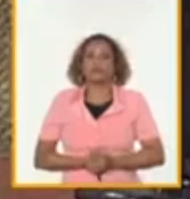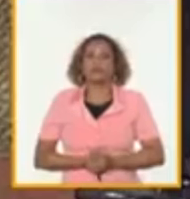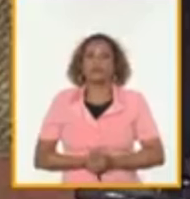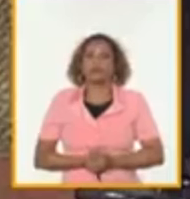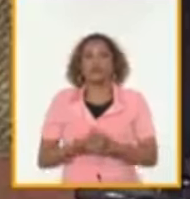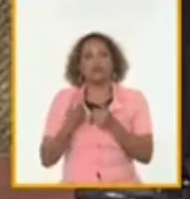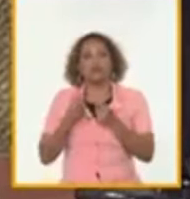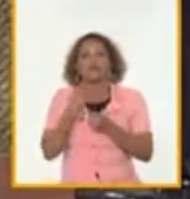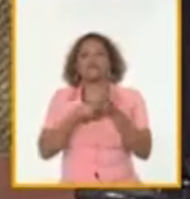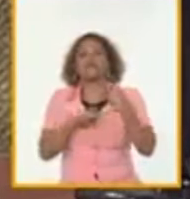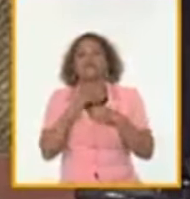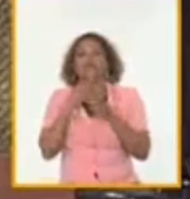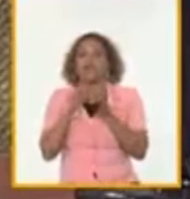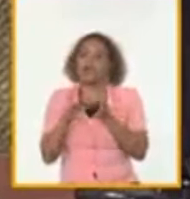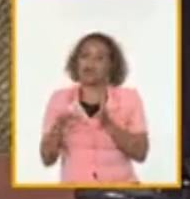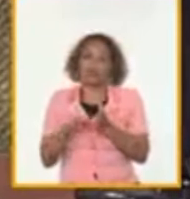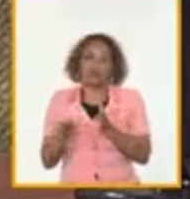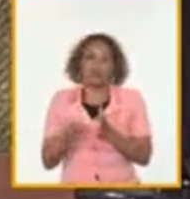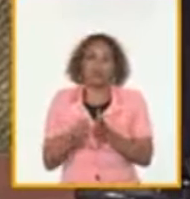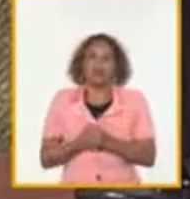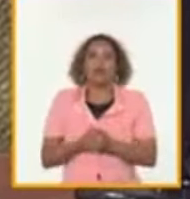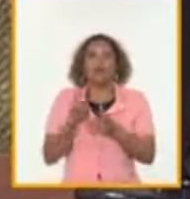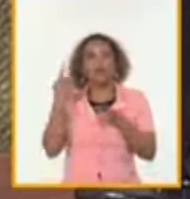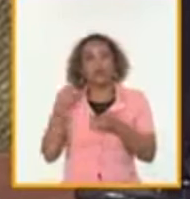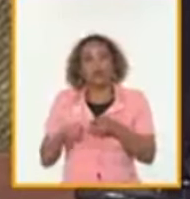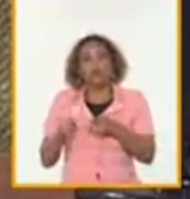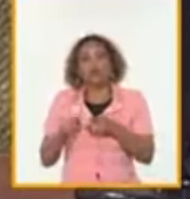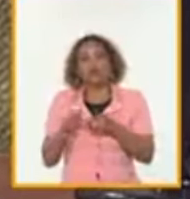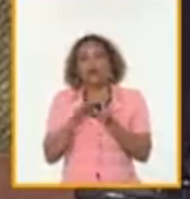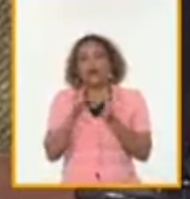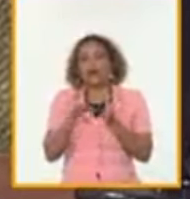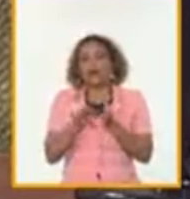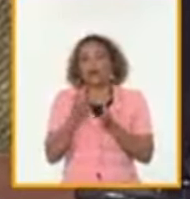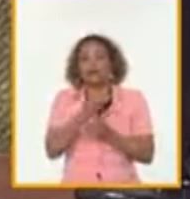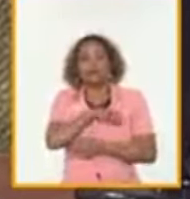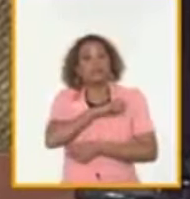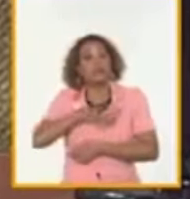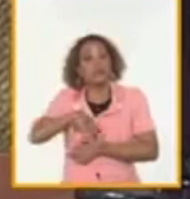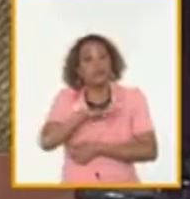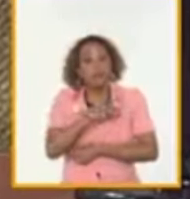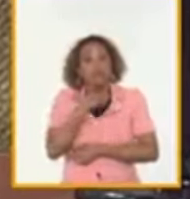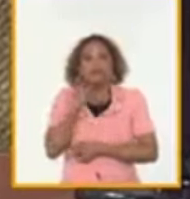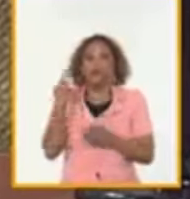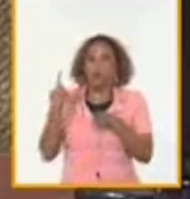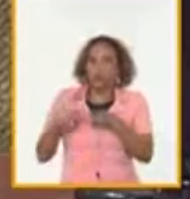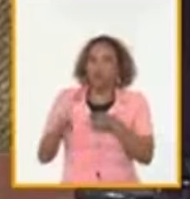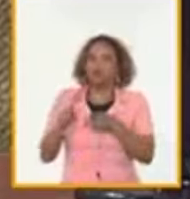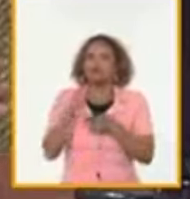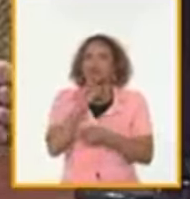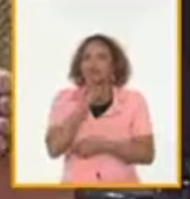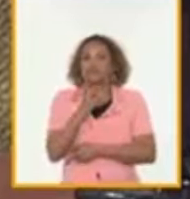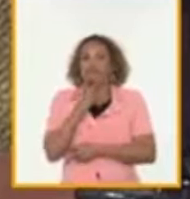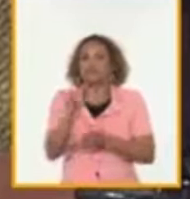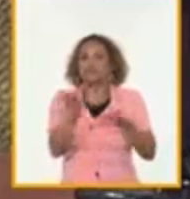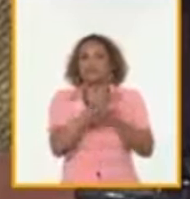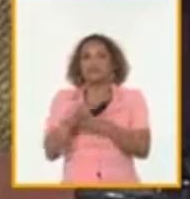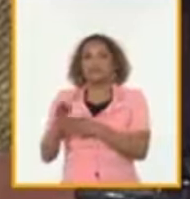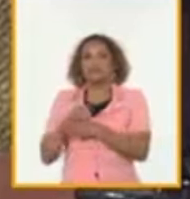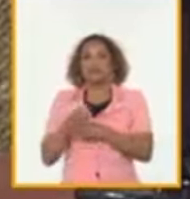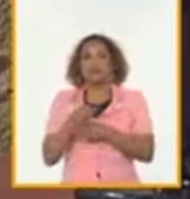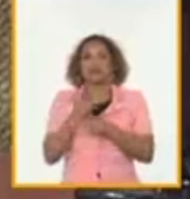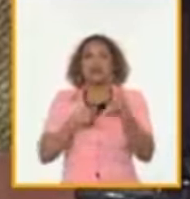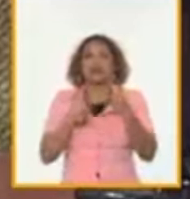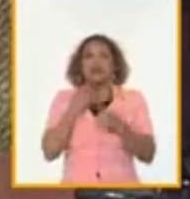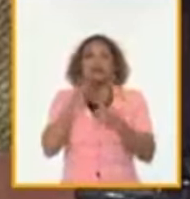importar ese arroz y el arroz popular ha sido una de las opciones que que hemos estado atendiendo diferenciadamente aún y